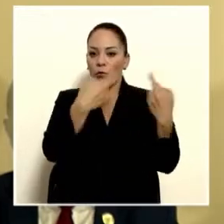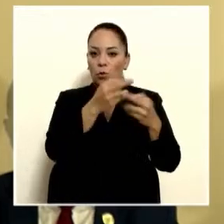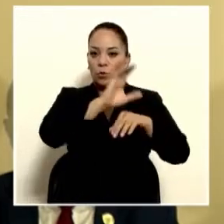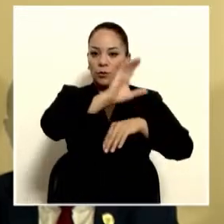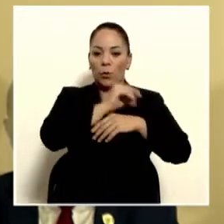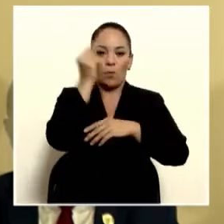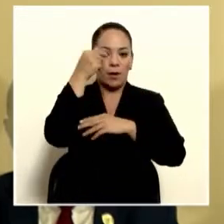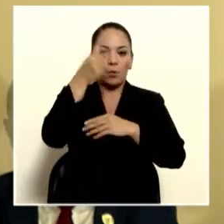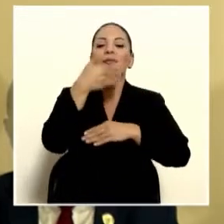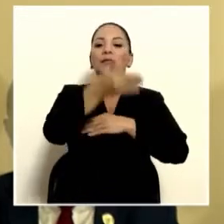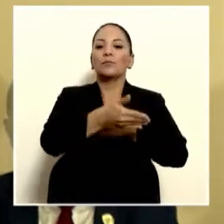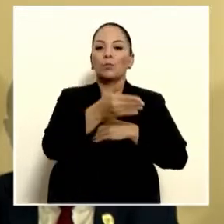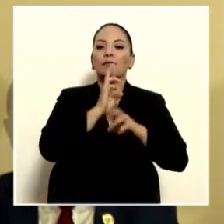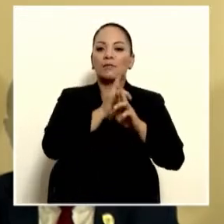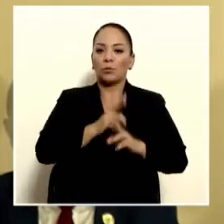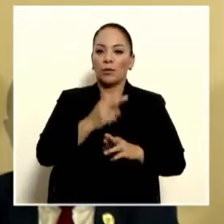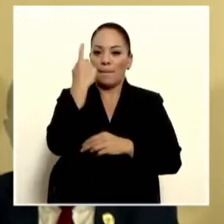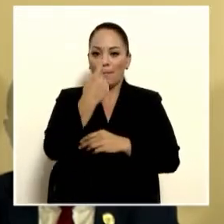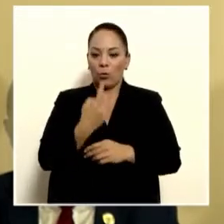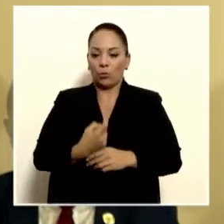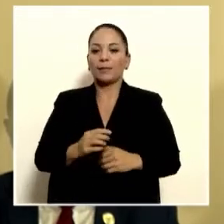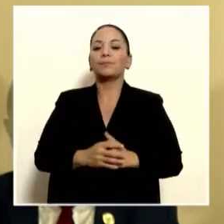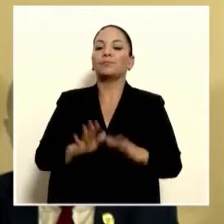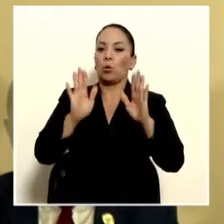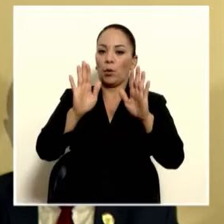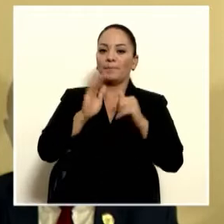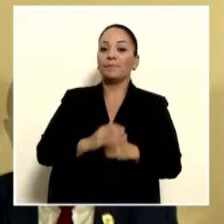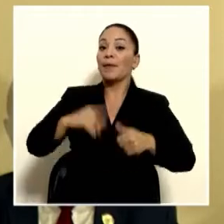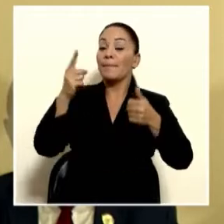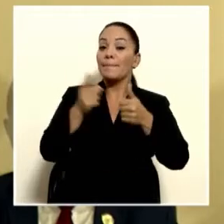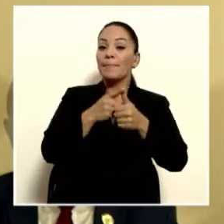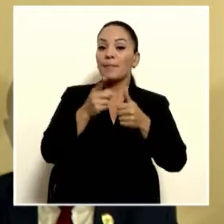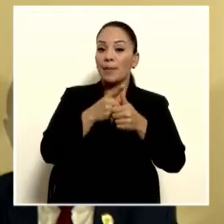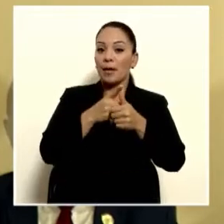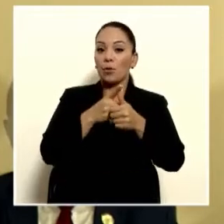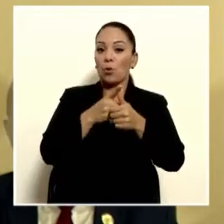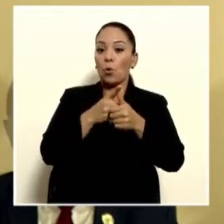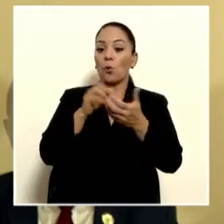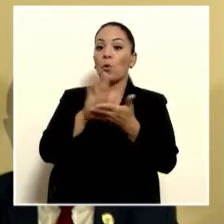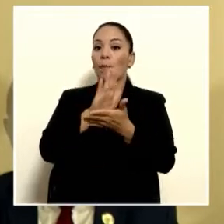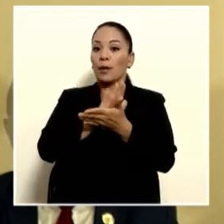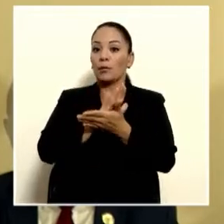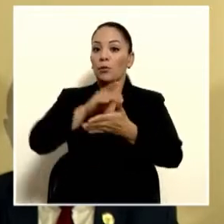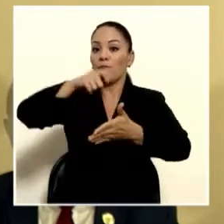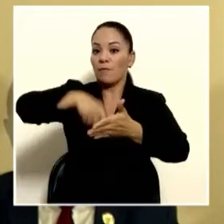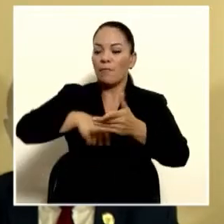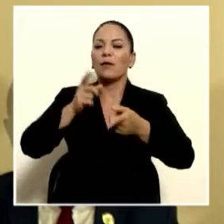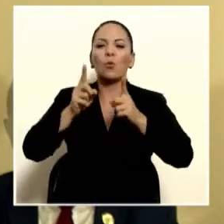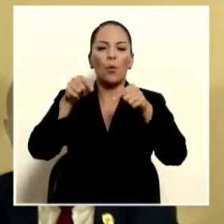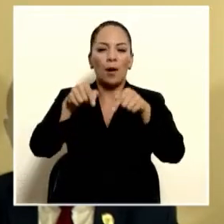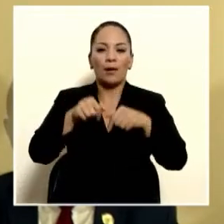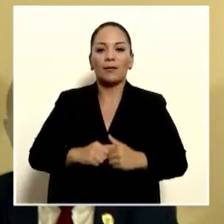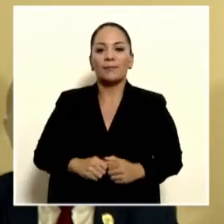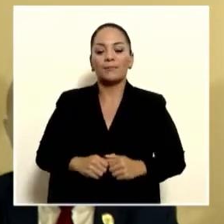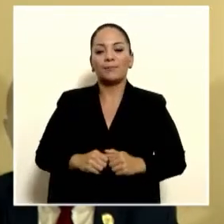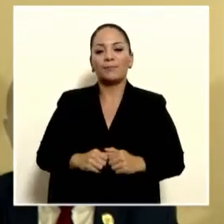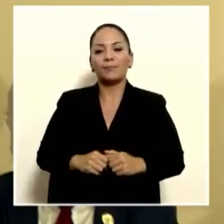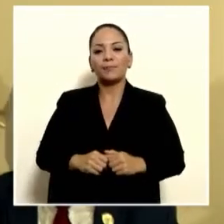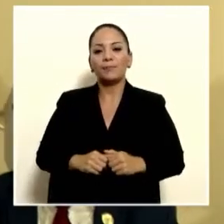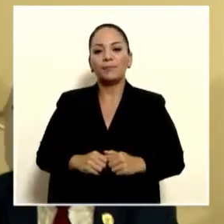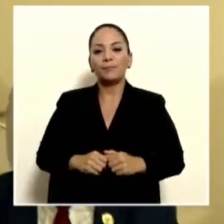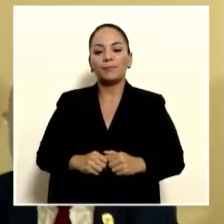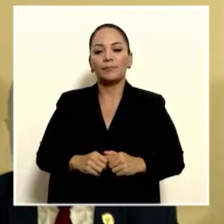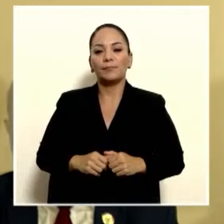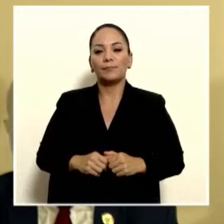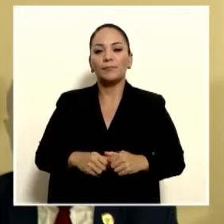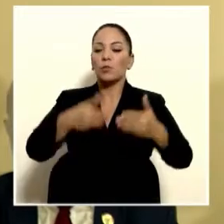luego contestaremos las preguntas. Primera cosa que vamos a firmar es